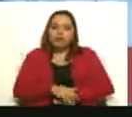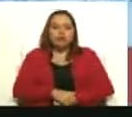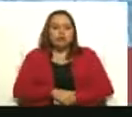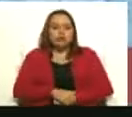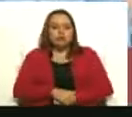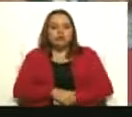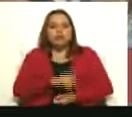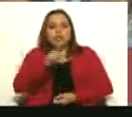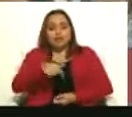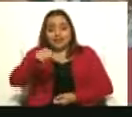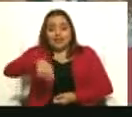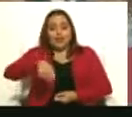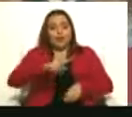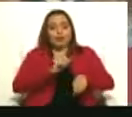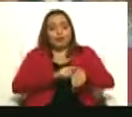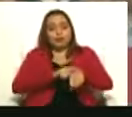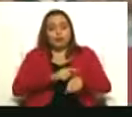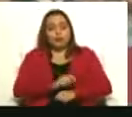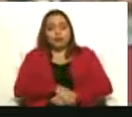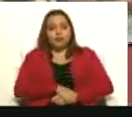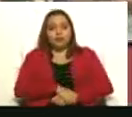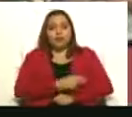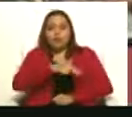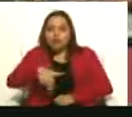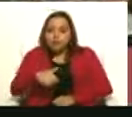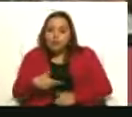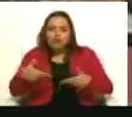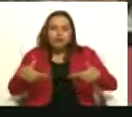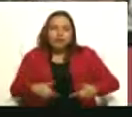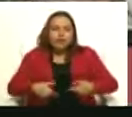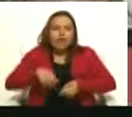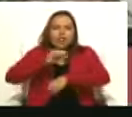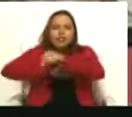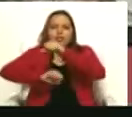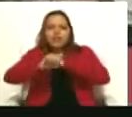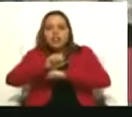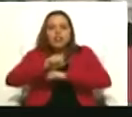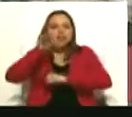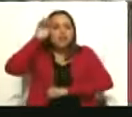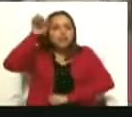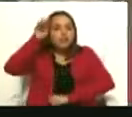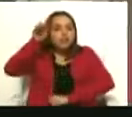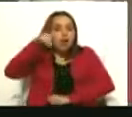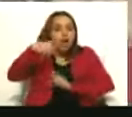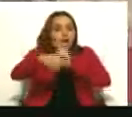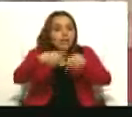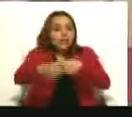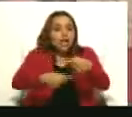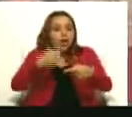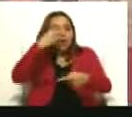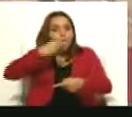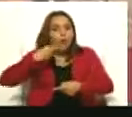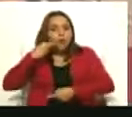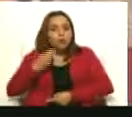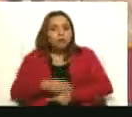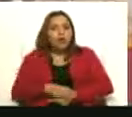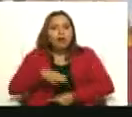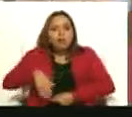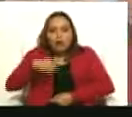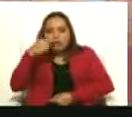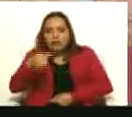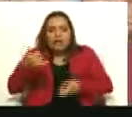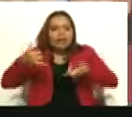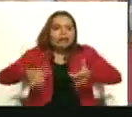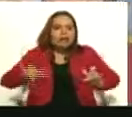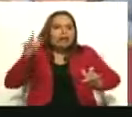del presente. Luchar por el futuro de nuestras generaciones futuras. Poder decirle a nuestros hijos, a nuestras